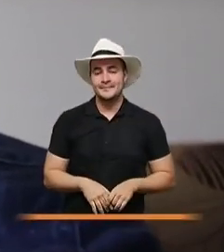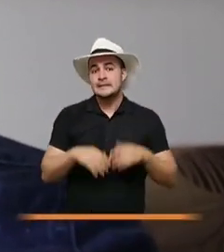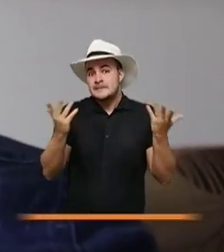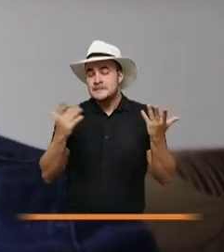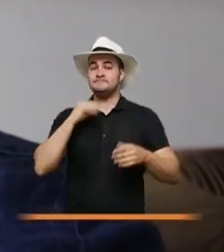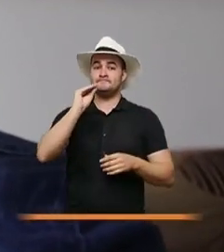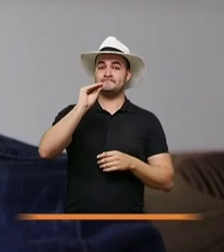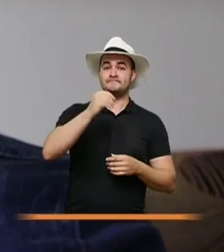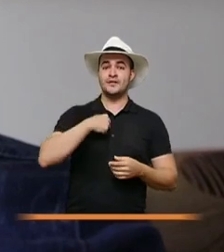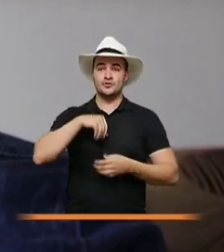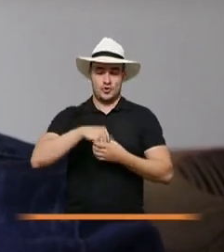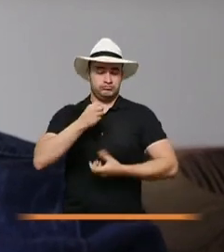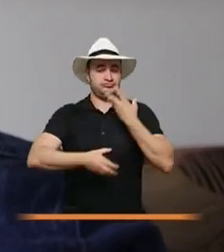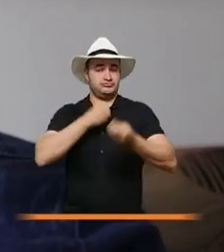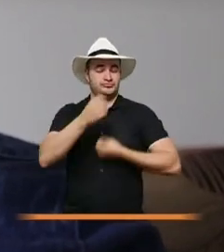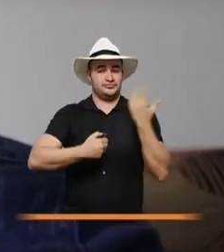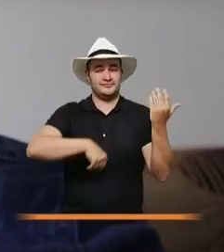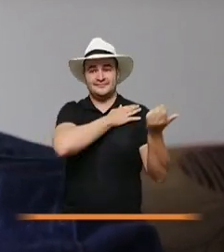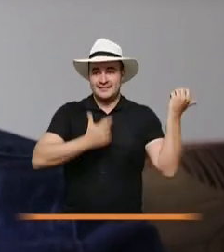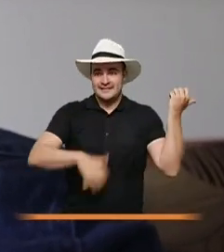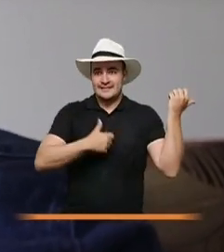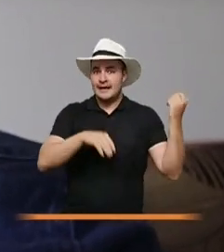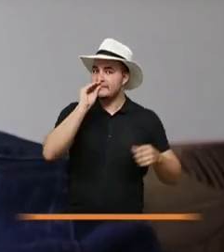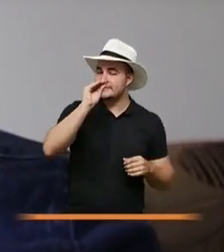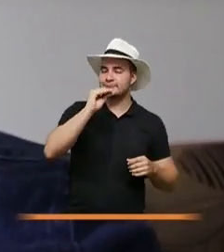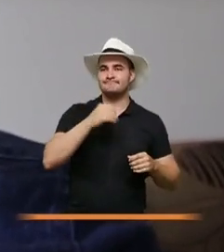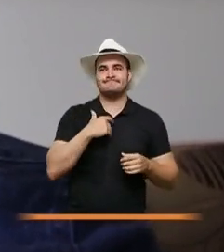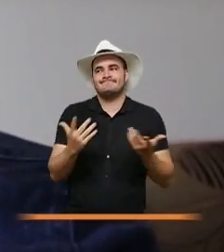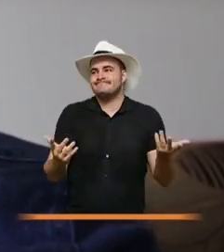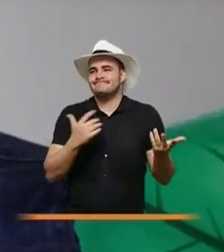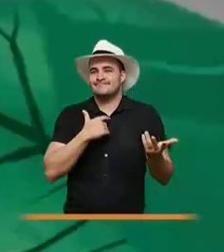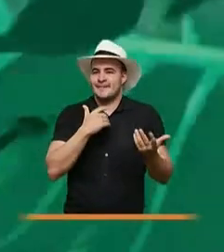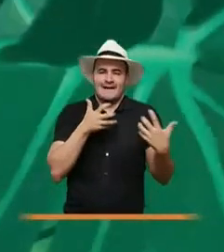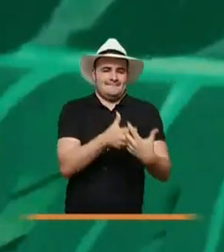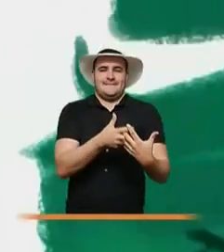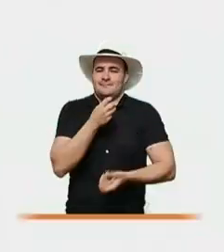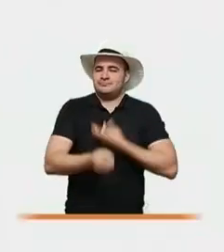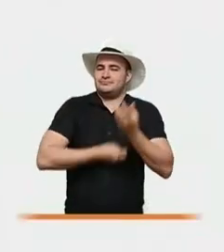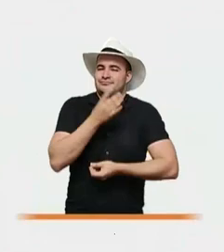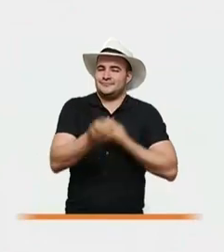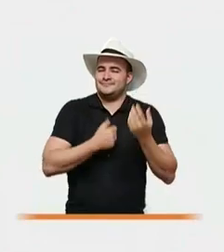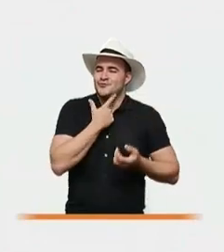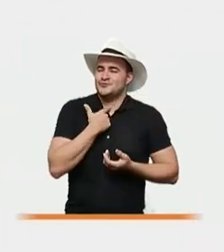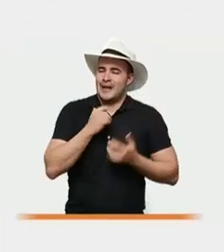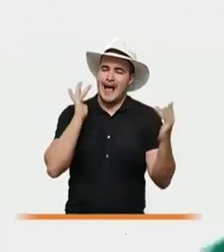trova es una maravillosa manera de expresar lo que se siente